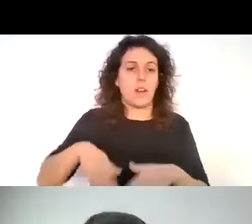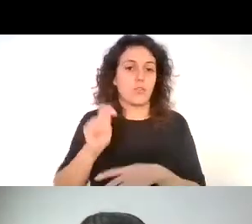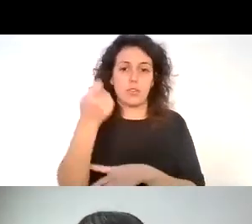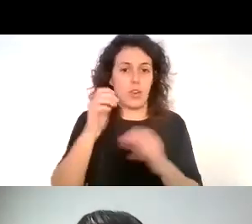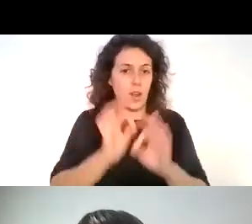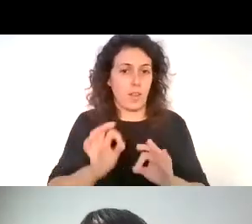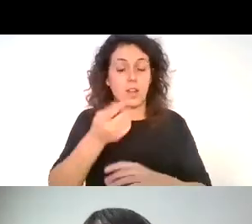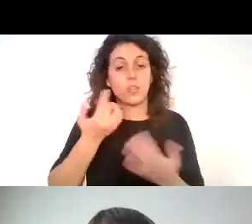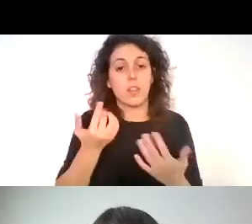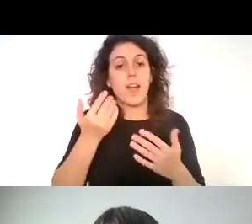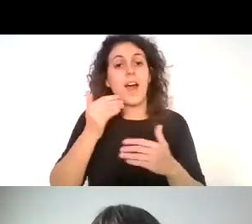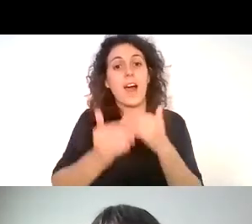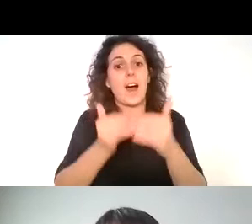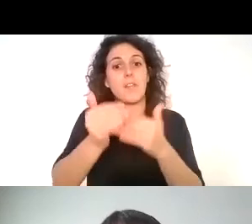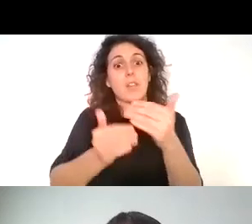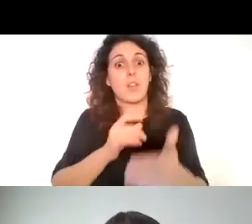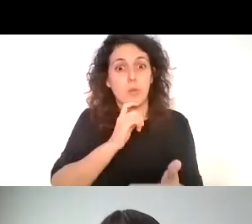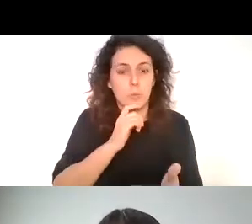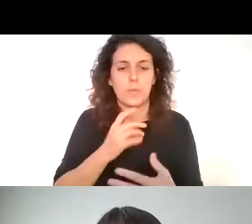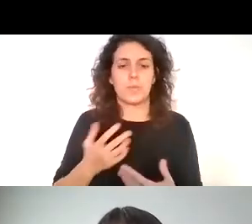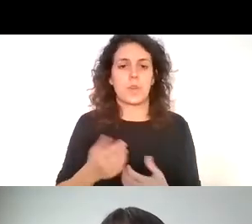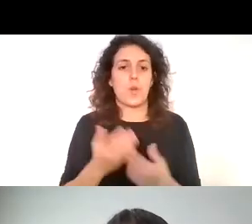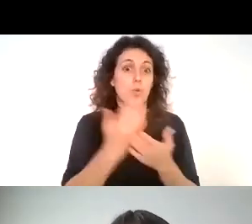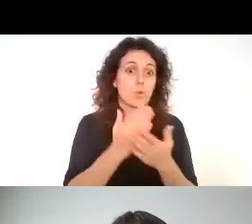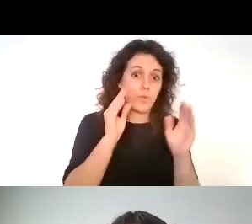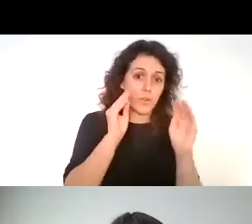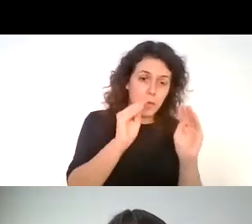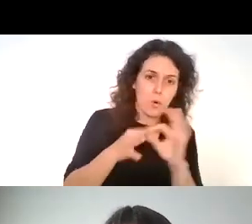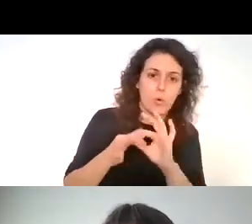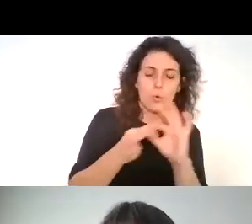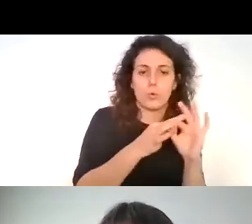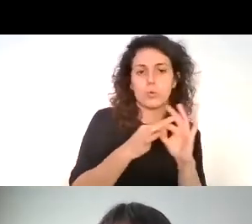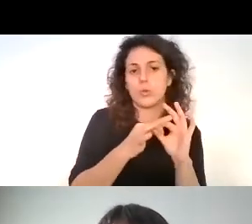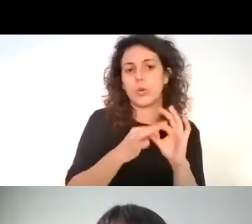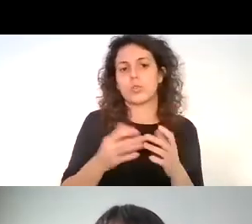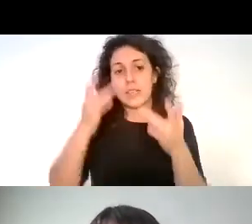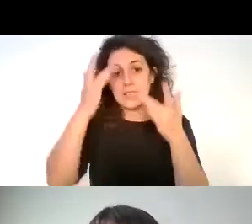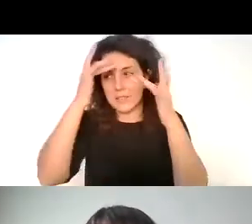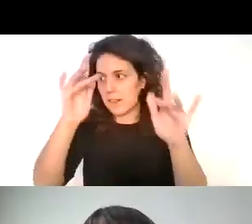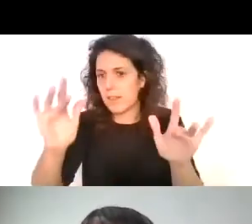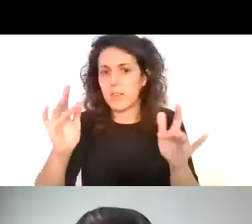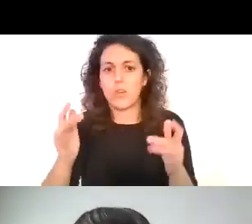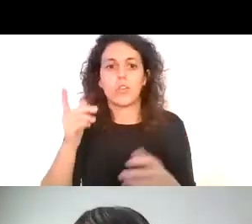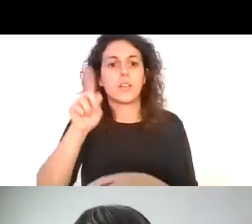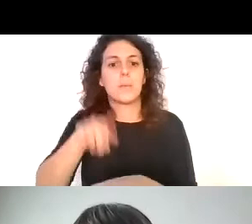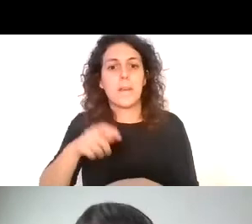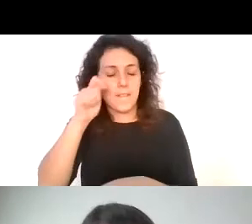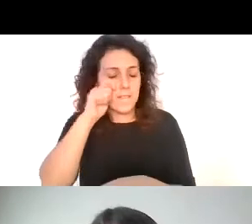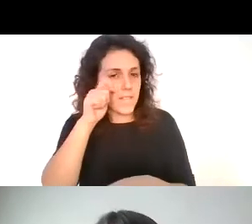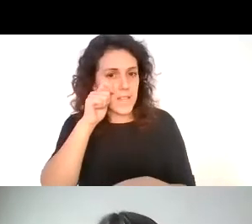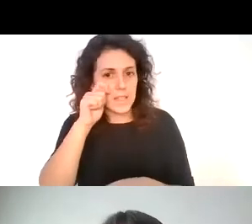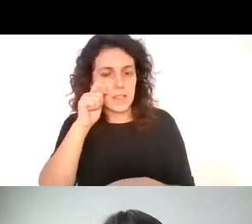Entonces estamos haciendo con ellos cursos de formación, más sensibilización, más visitas de verificación